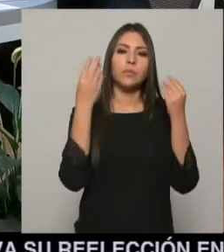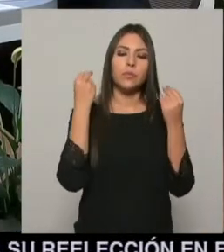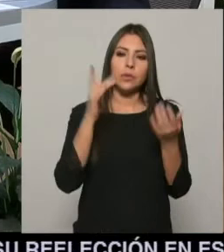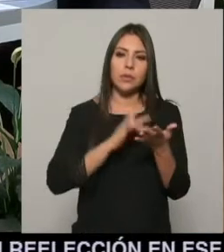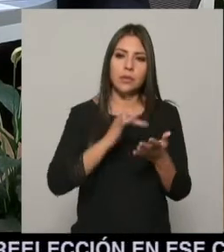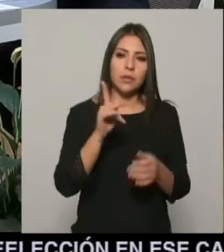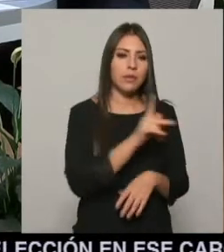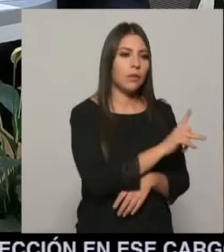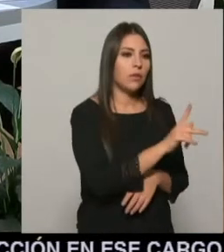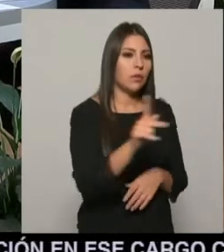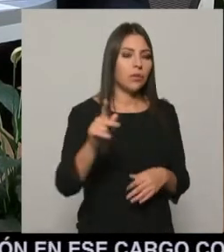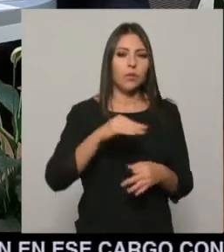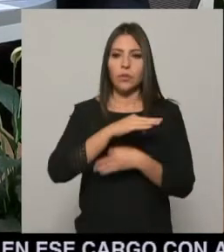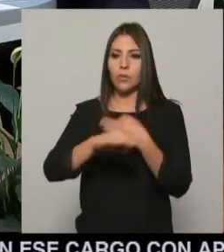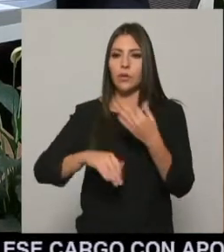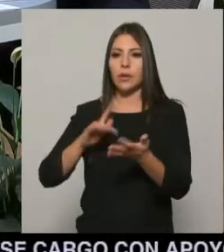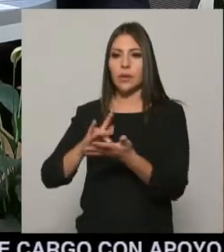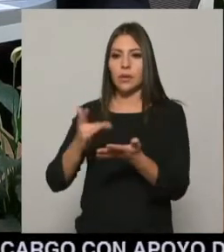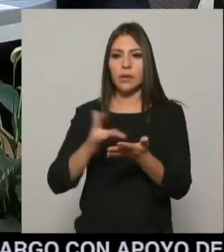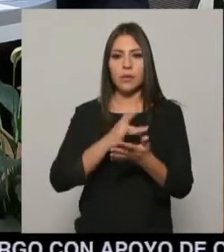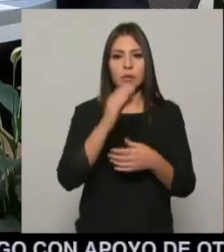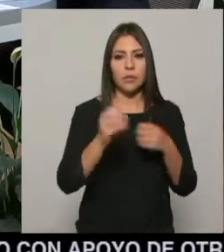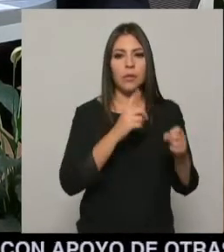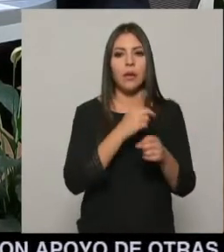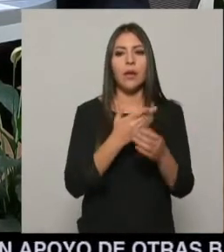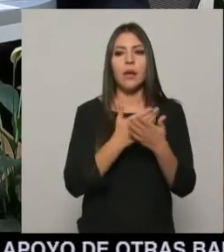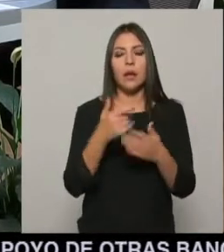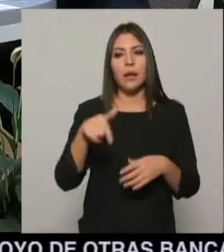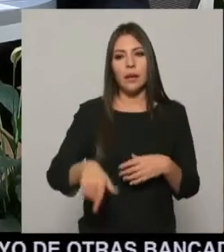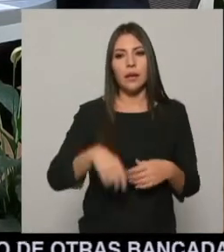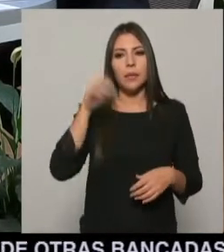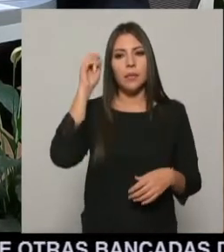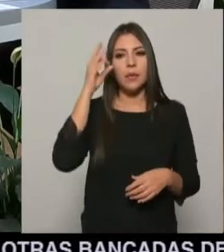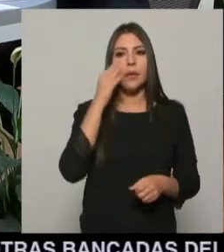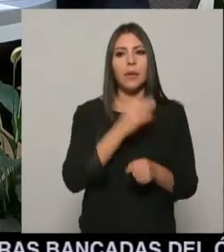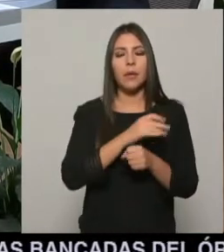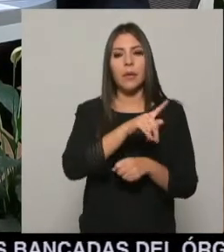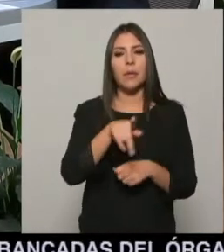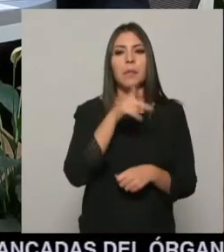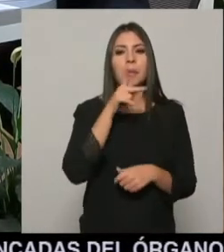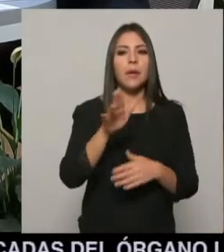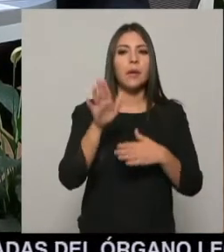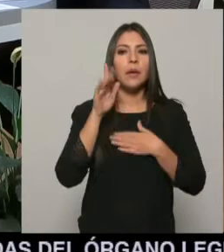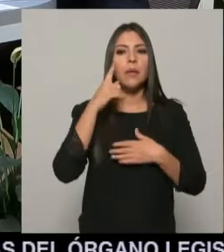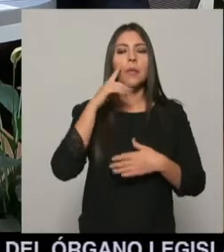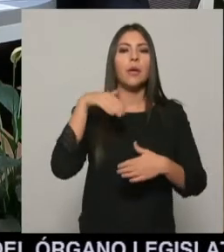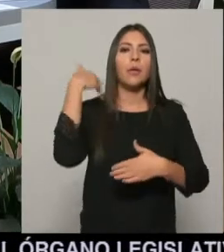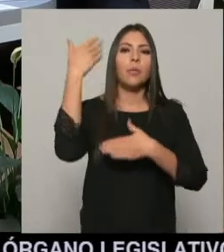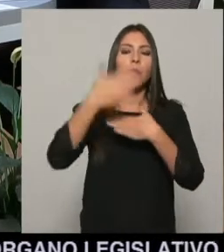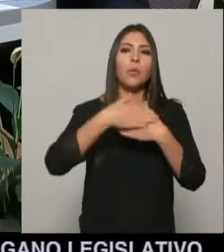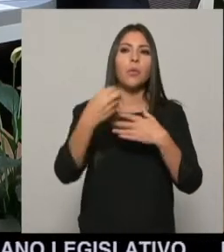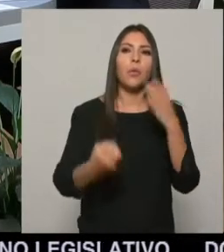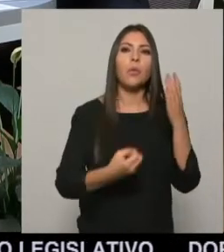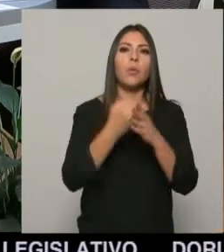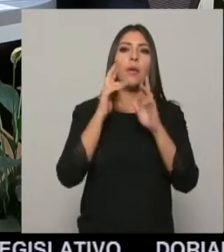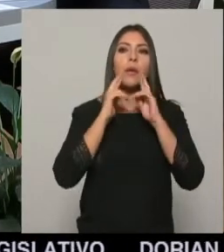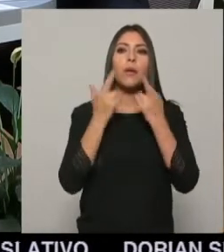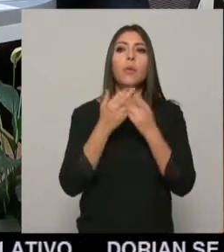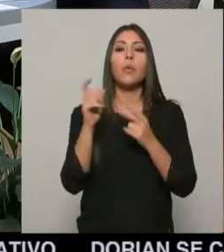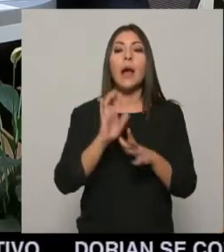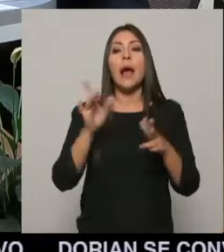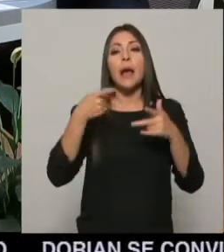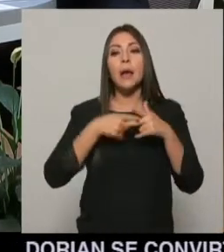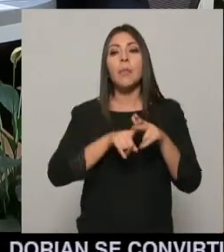con cada uno de ustedes. Sin embargo, quiero que aquí mismo en vivo amarremos un compromiso para una nueva mesa una vez que ya se empiezan a desahogar